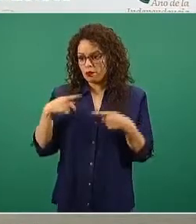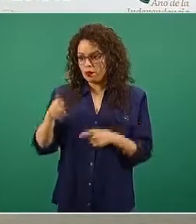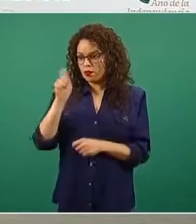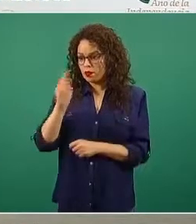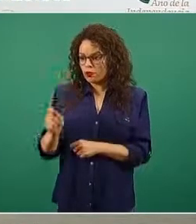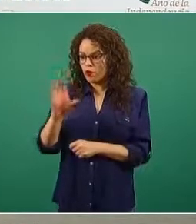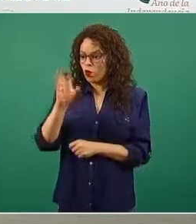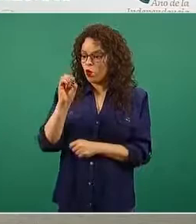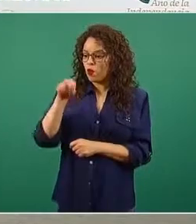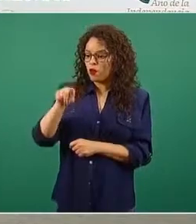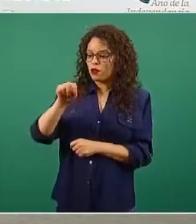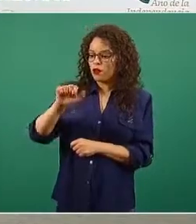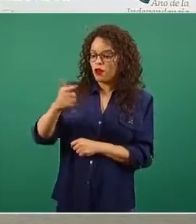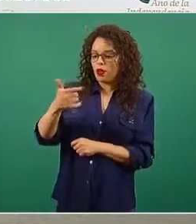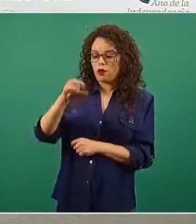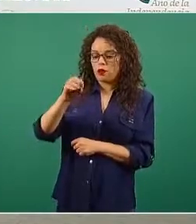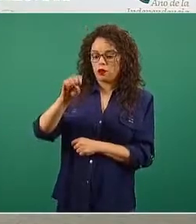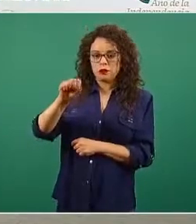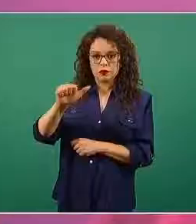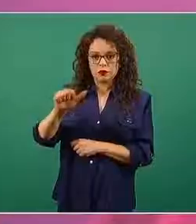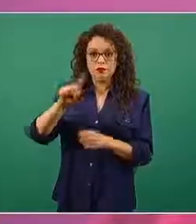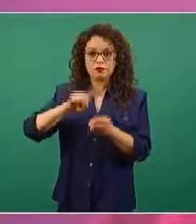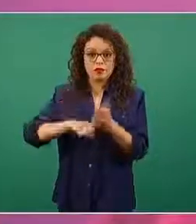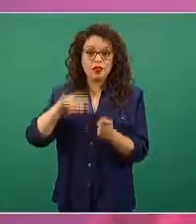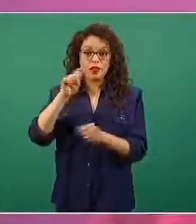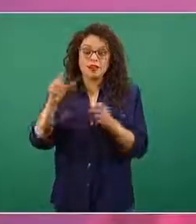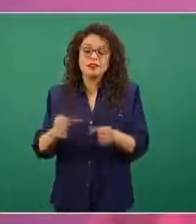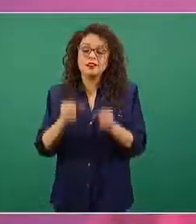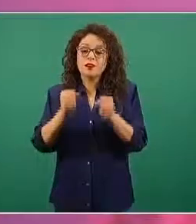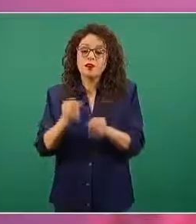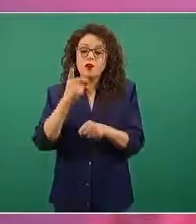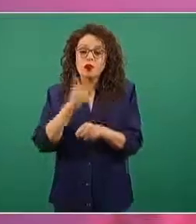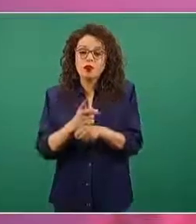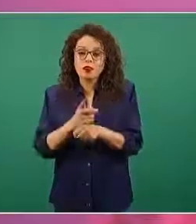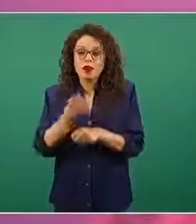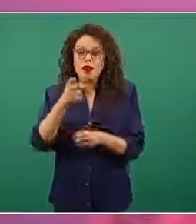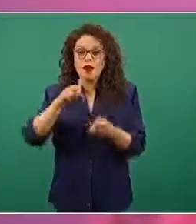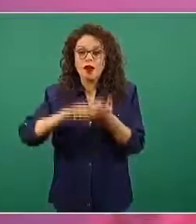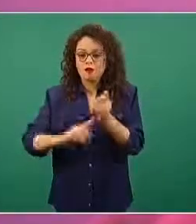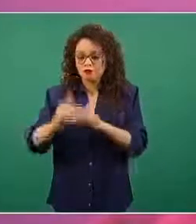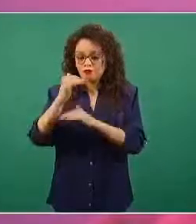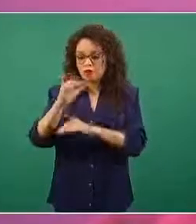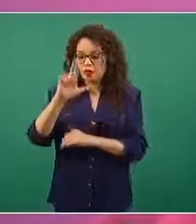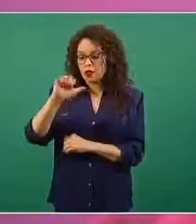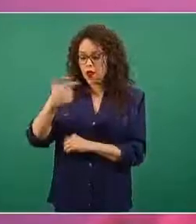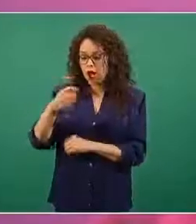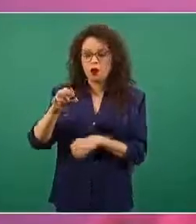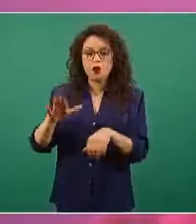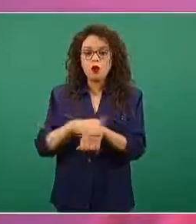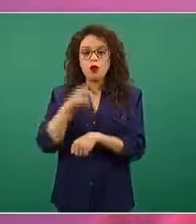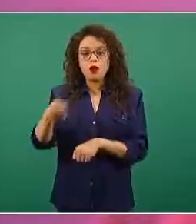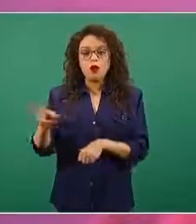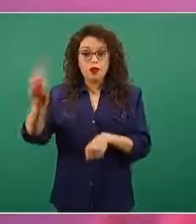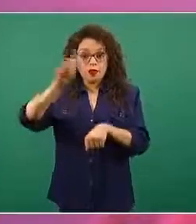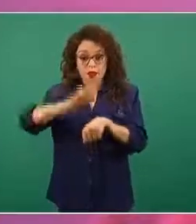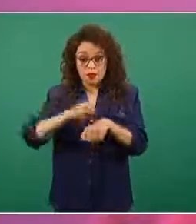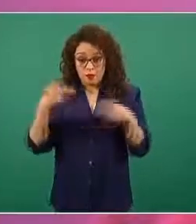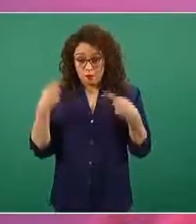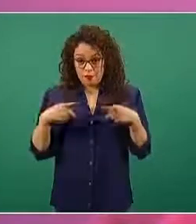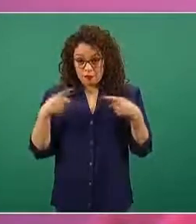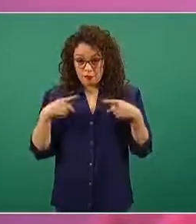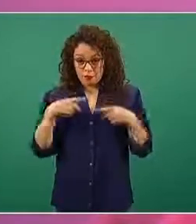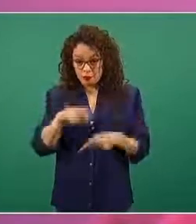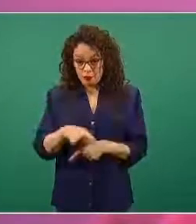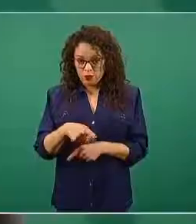sus síntomas es más bien un rango de seguridad, porque realmente en los 2 días que la persona es asintomática, es